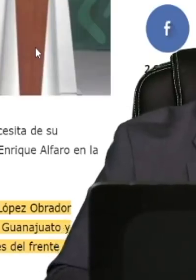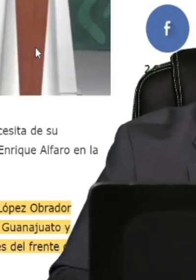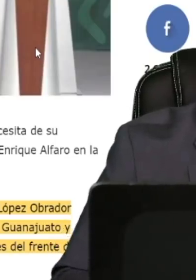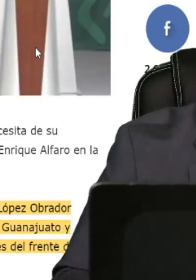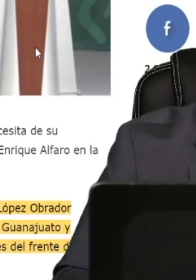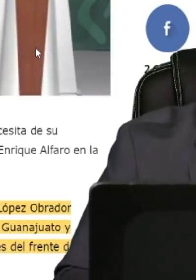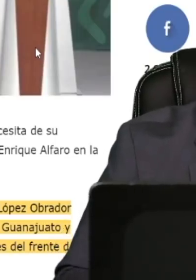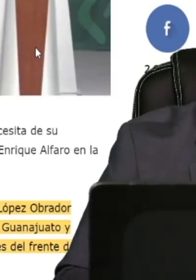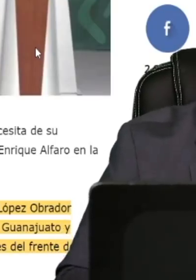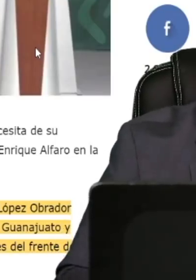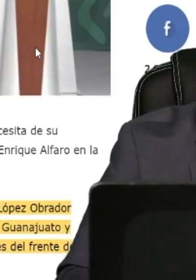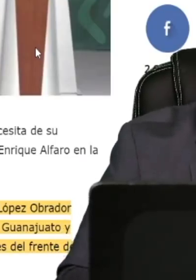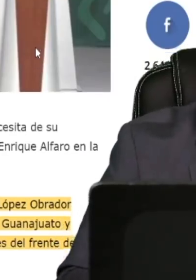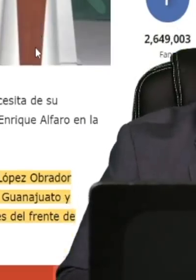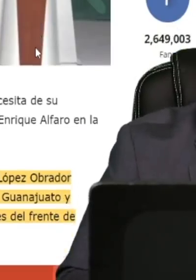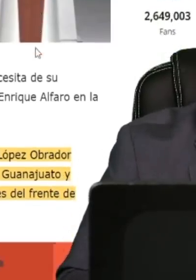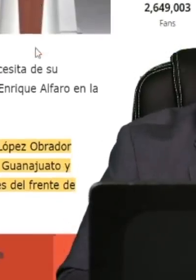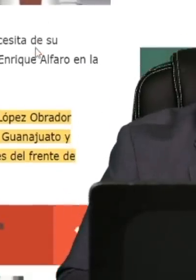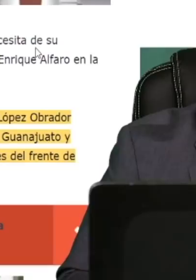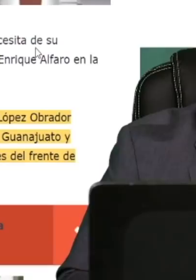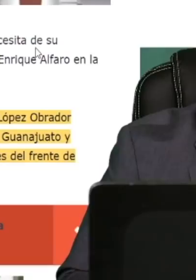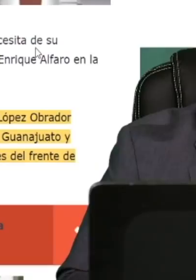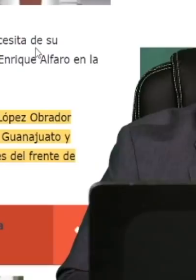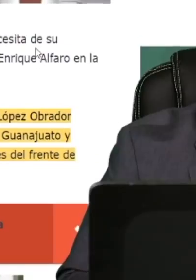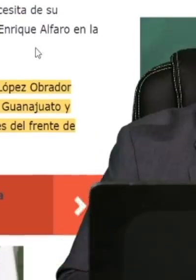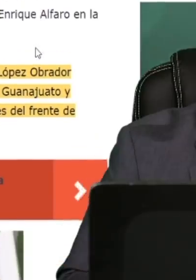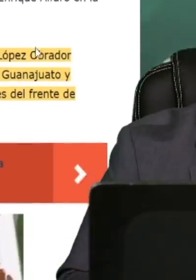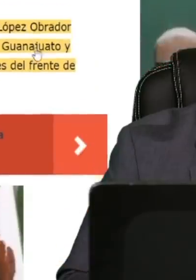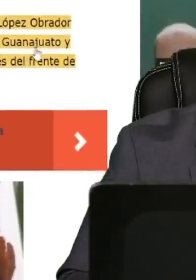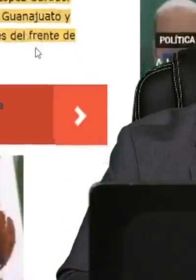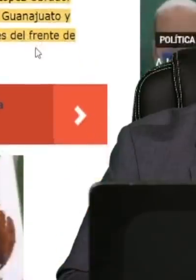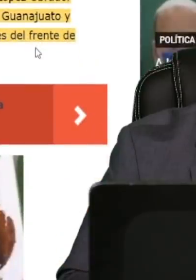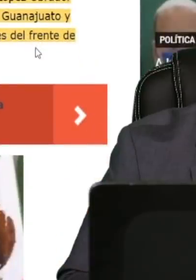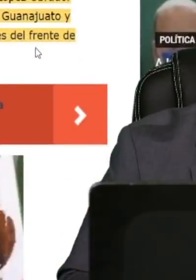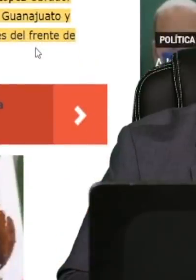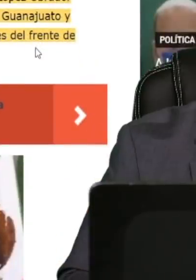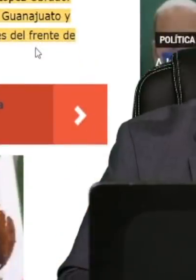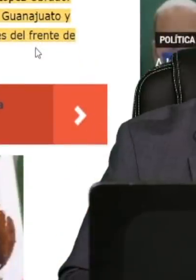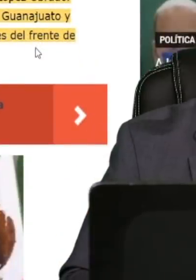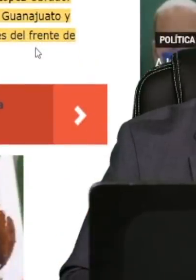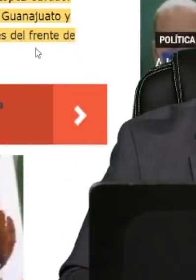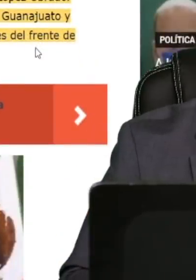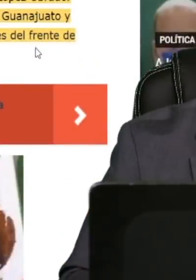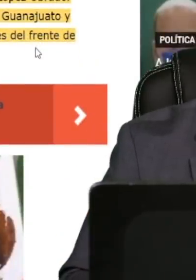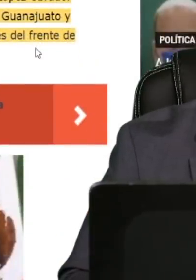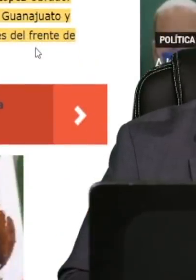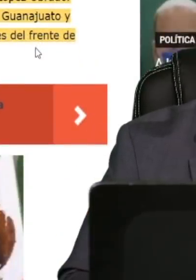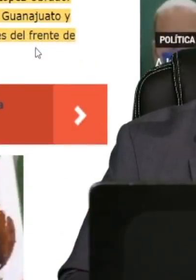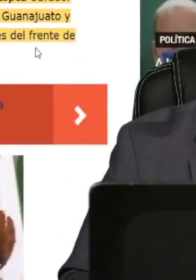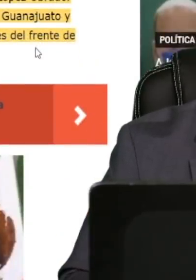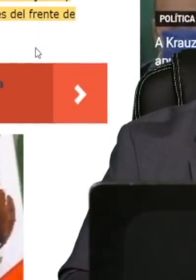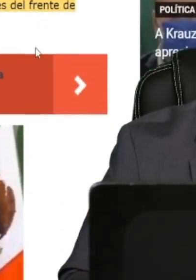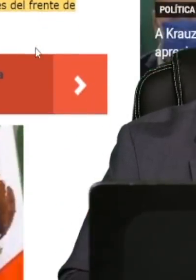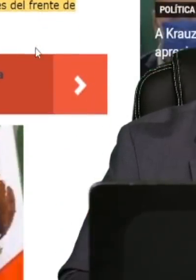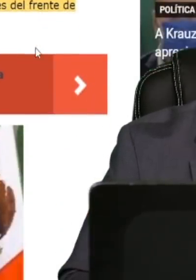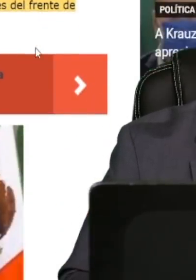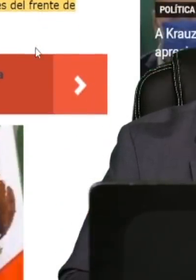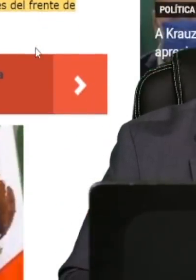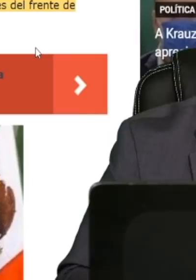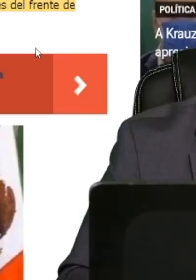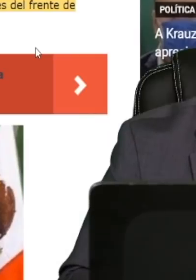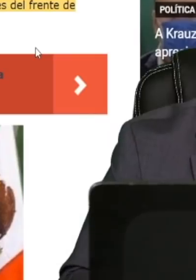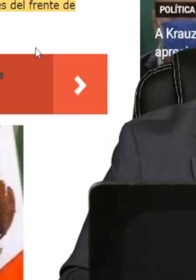generó un ambiente notable de incomodidad para los gobernadores de guanajuato y jalisco que se habían asumido tácitamente hace unos